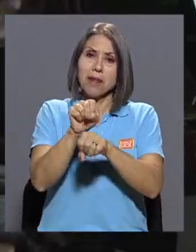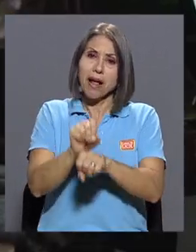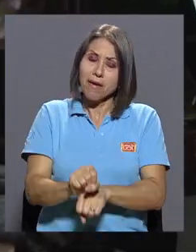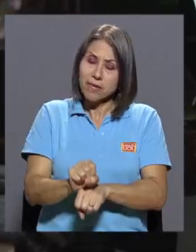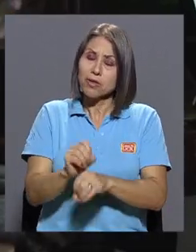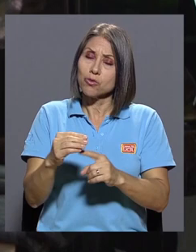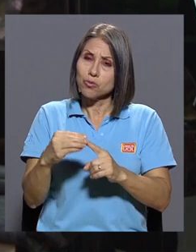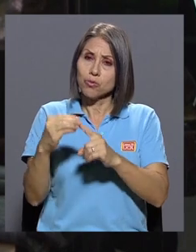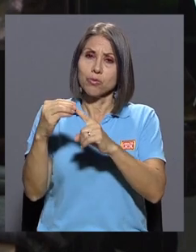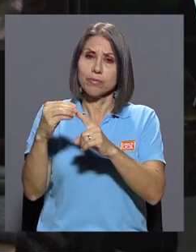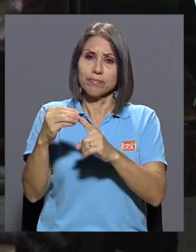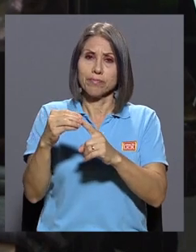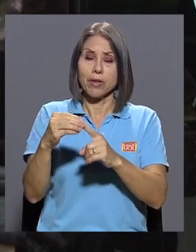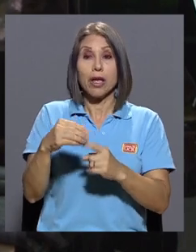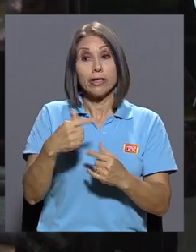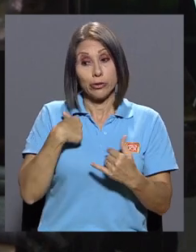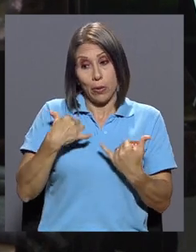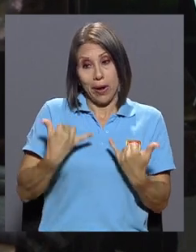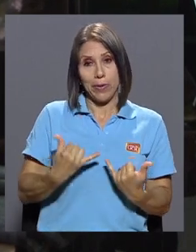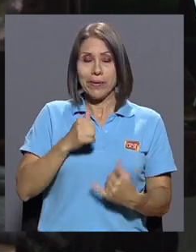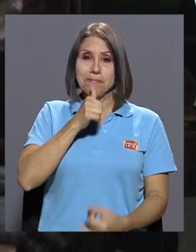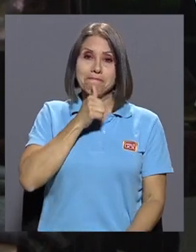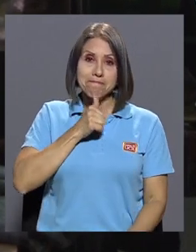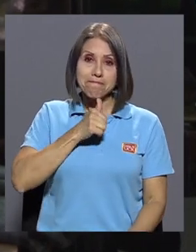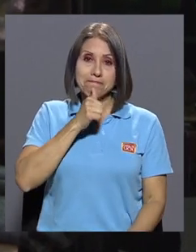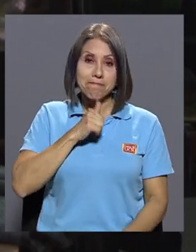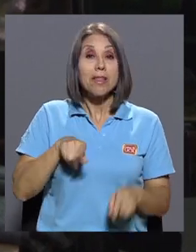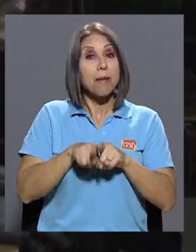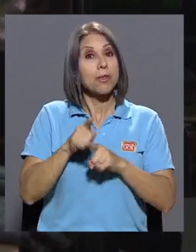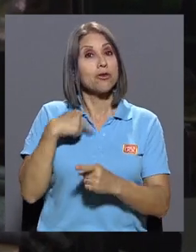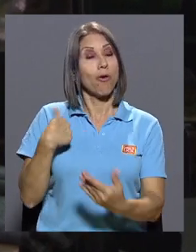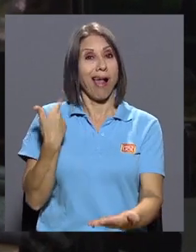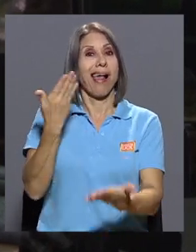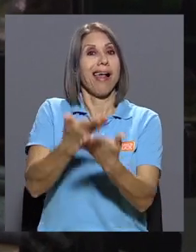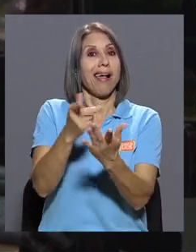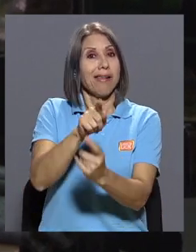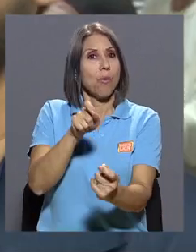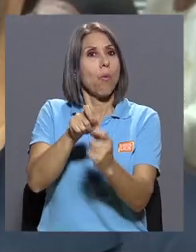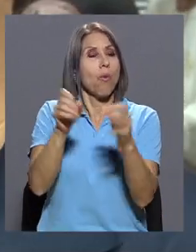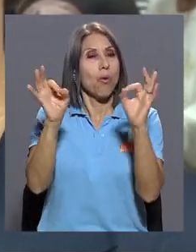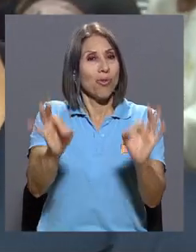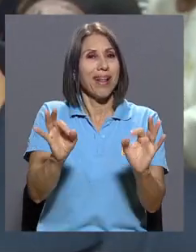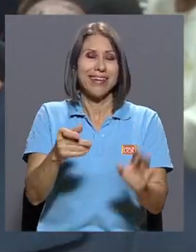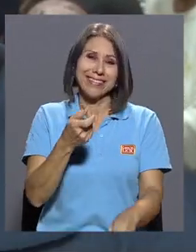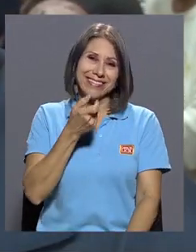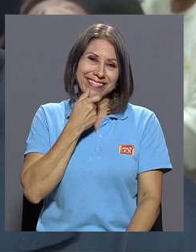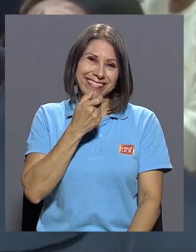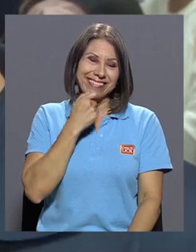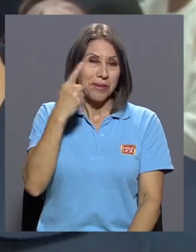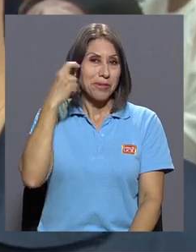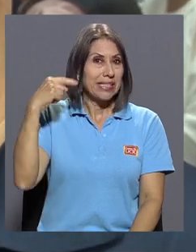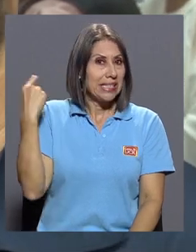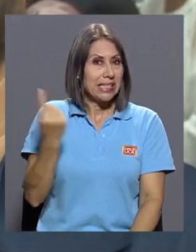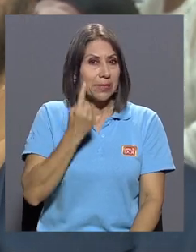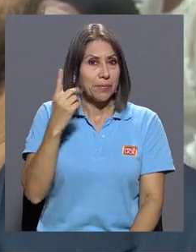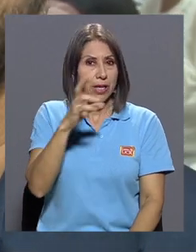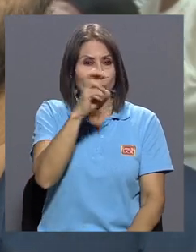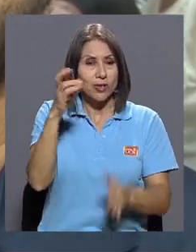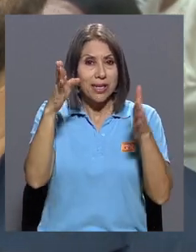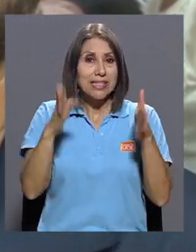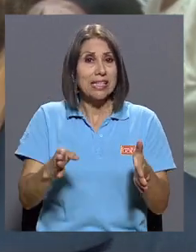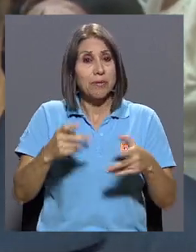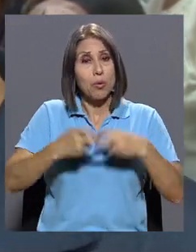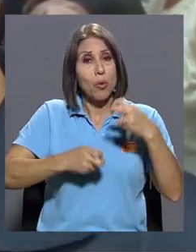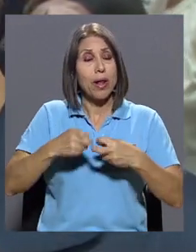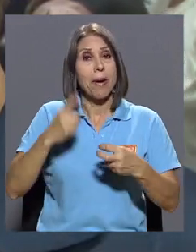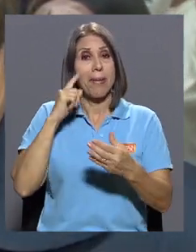hábitos muy particulares. Bueno, me han hecho muy paciente, me han hecho muy puntual, porque ese ha sido un problema del costarricense,